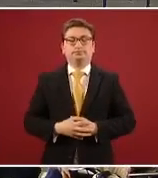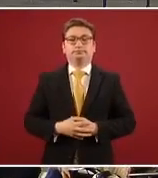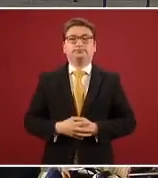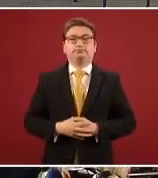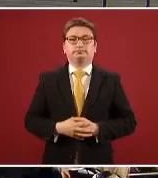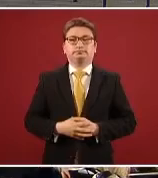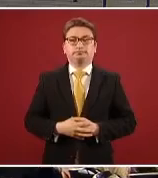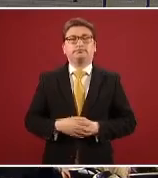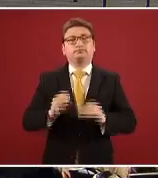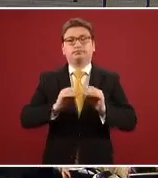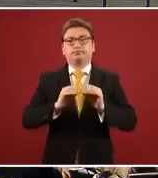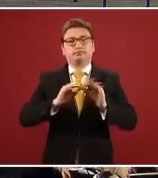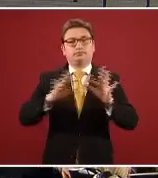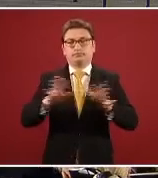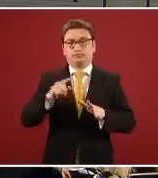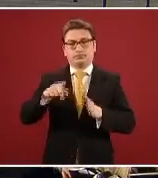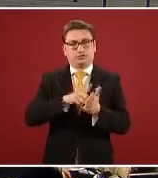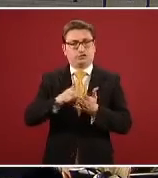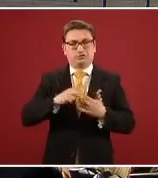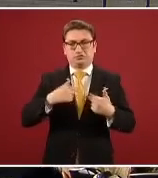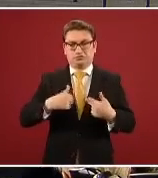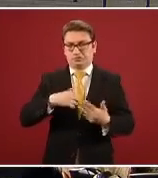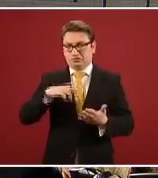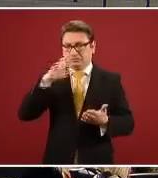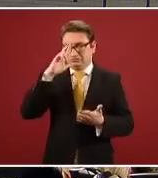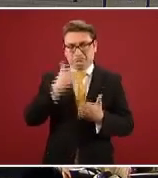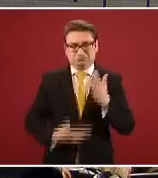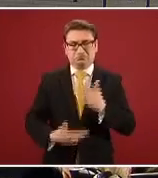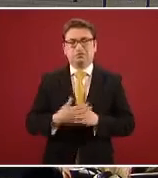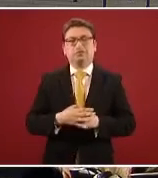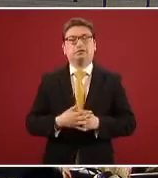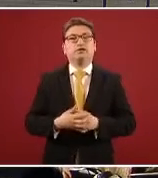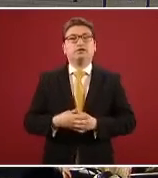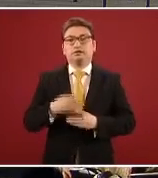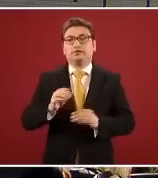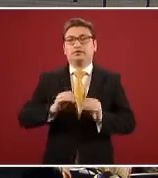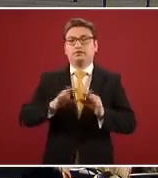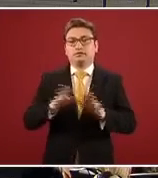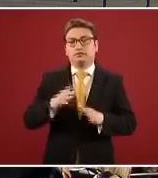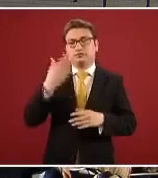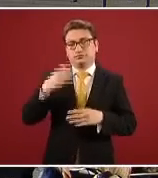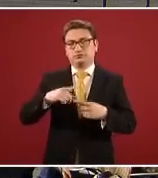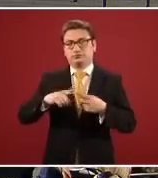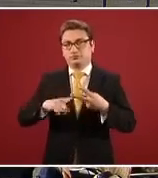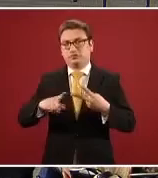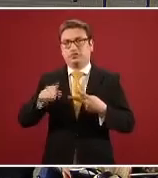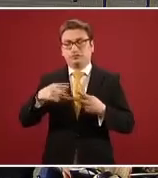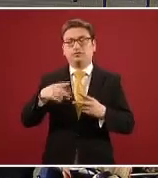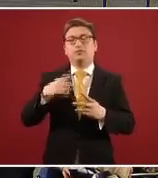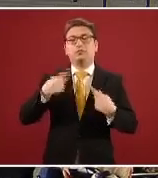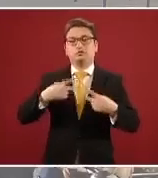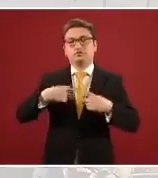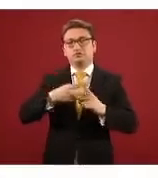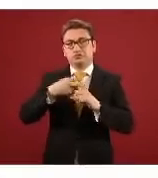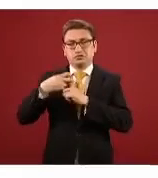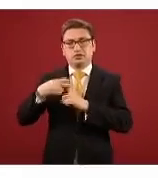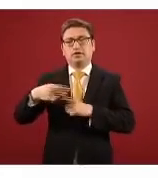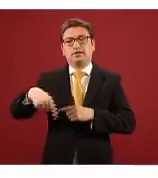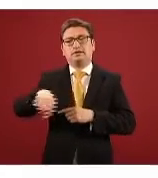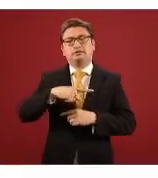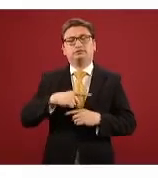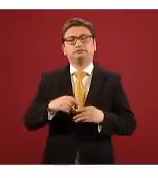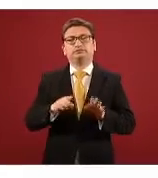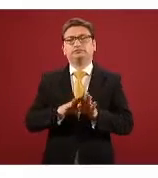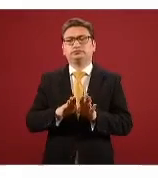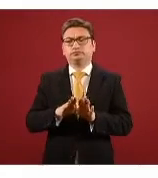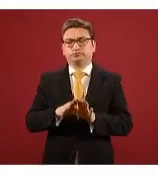trata evidentemente de un tema de violación de derechos fundamentales en una de las 2 modalidades que hemos encontrado de trata de personas, y que la